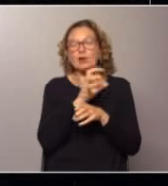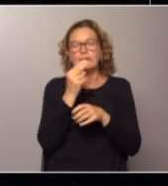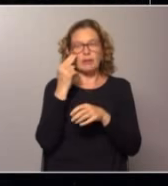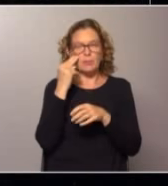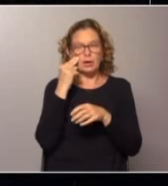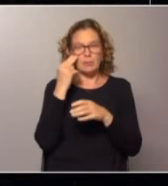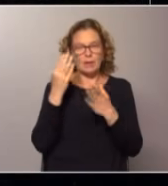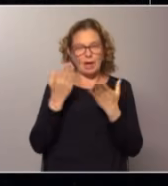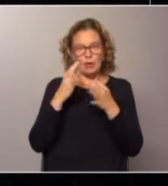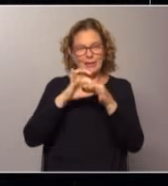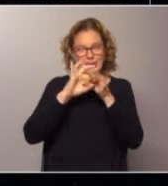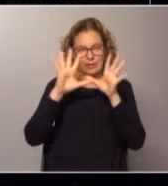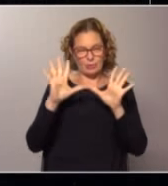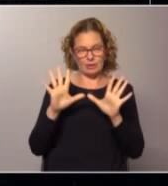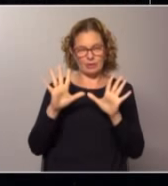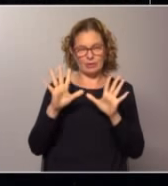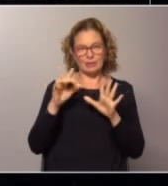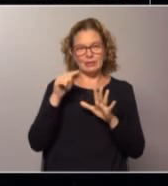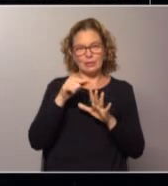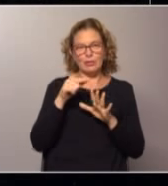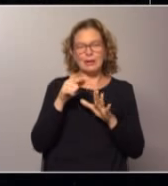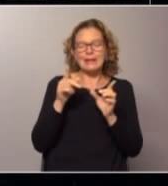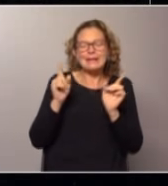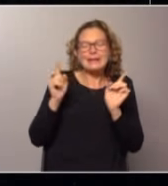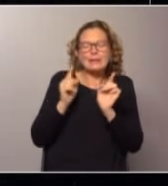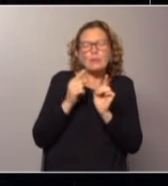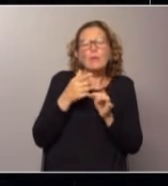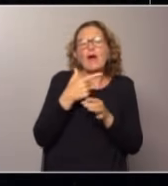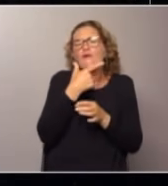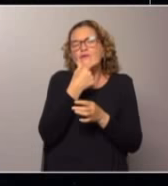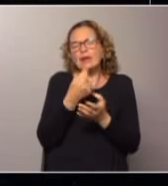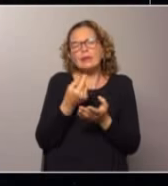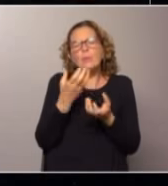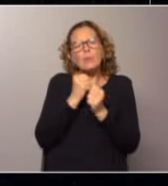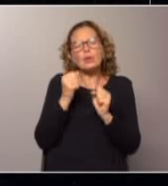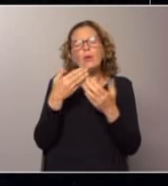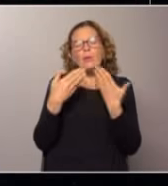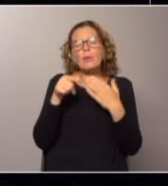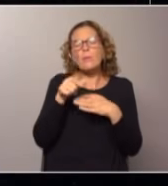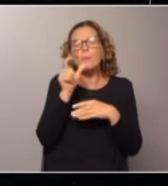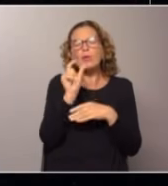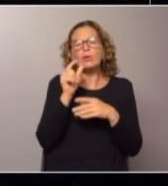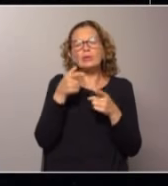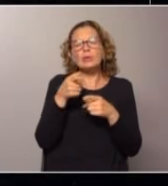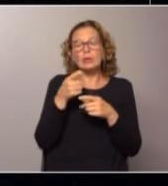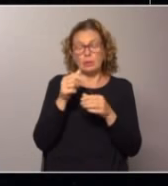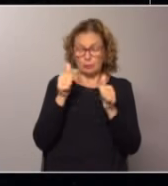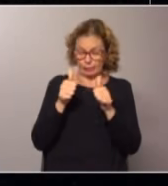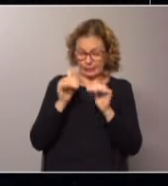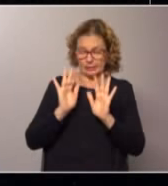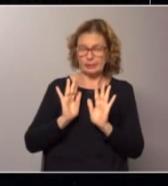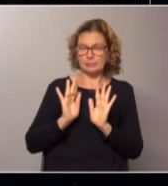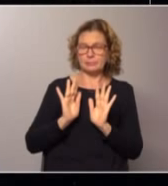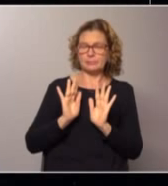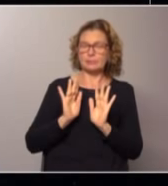problema de la democracia sino la simplificación podemos hablar un poco de eso por supuesto que sí